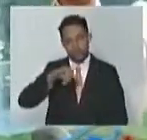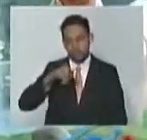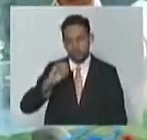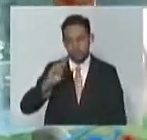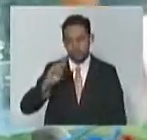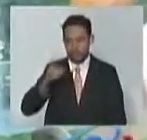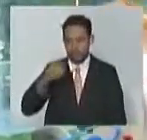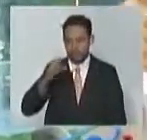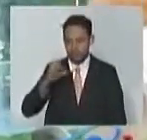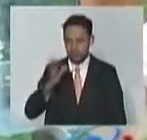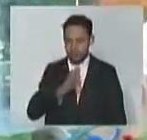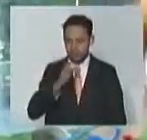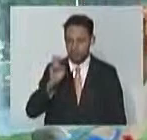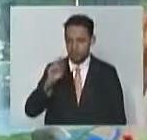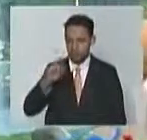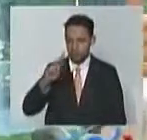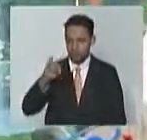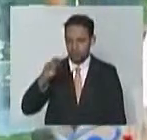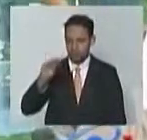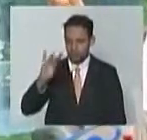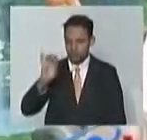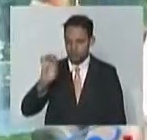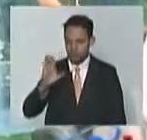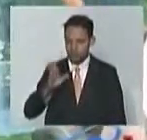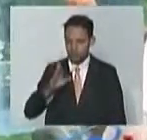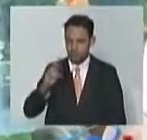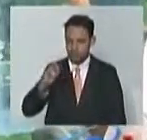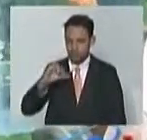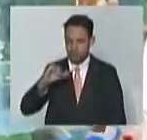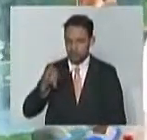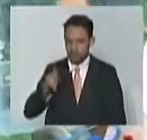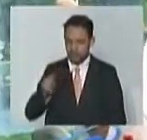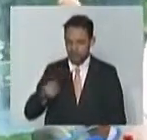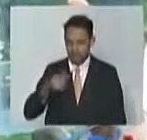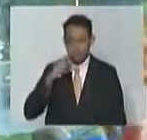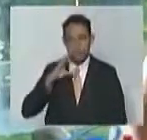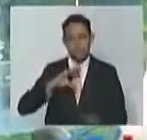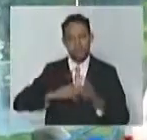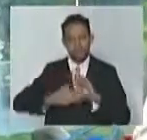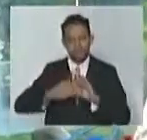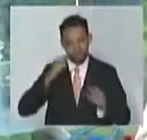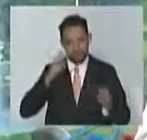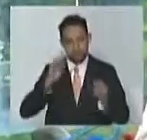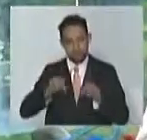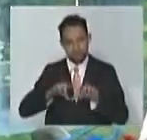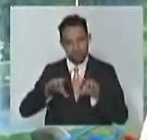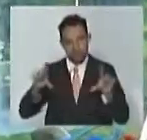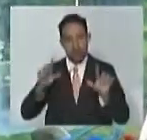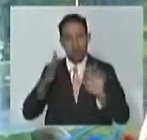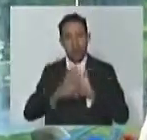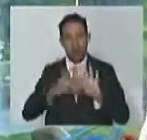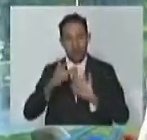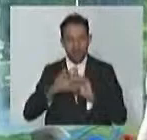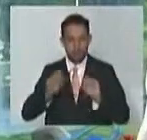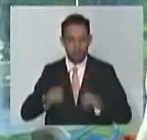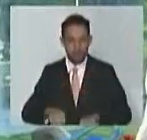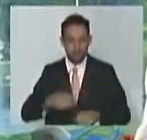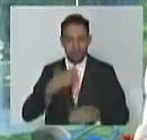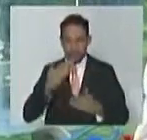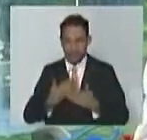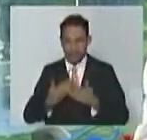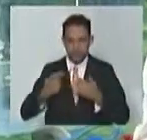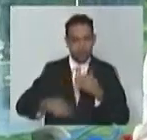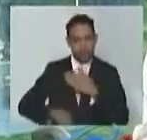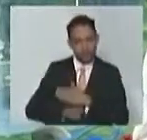y ahí pueden revisar y repasar todos los programas que ustedes necesiten. vamos a ir a este corte de comerciales y